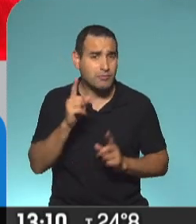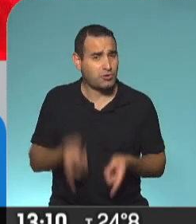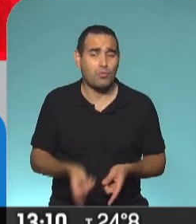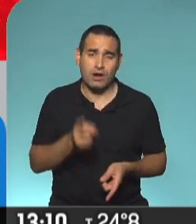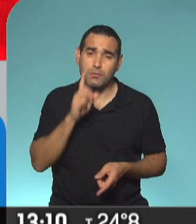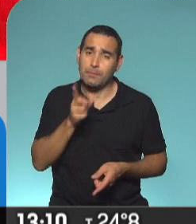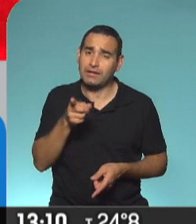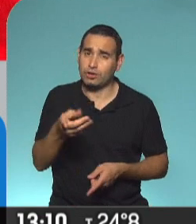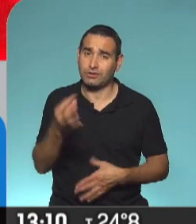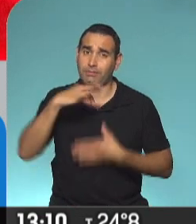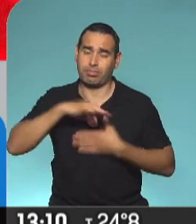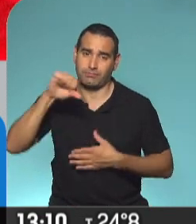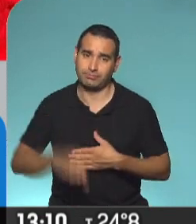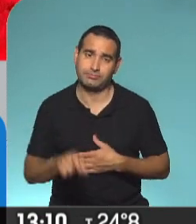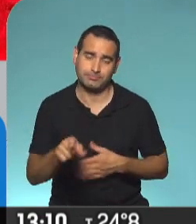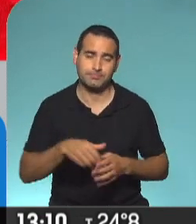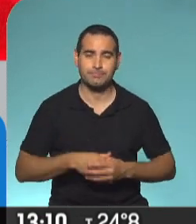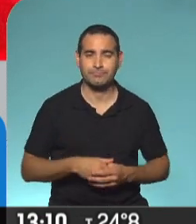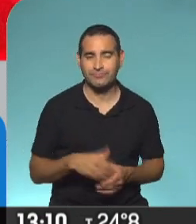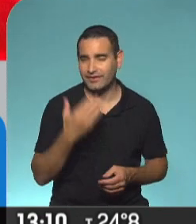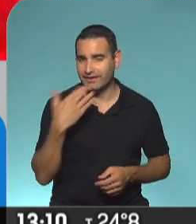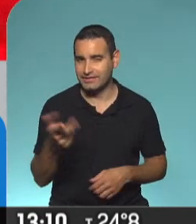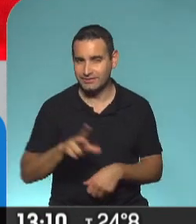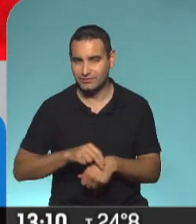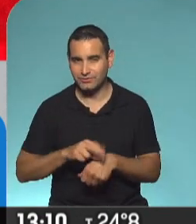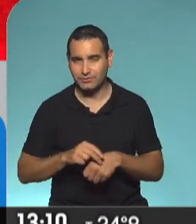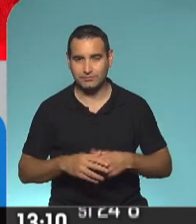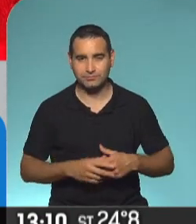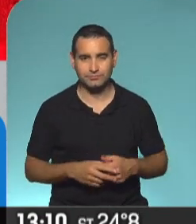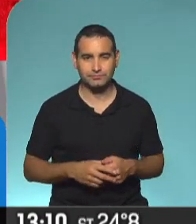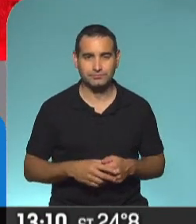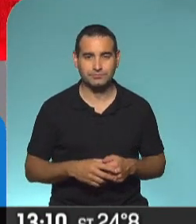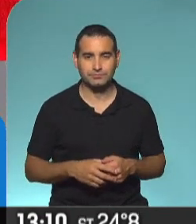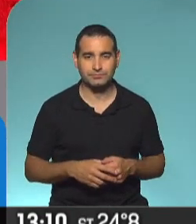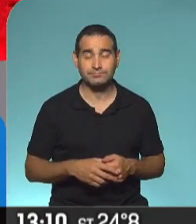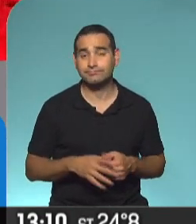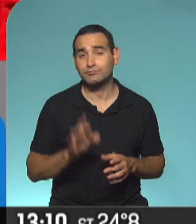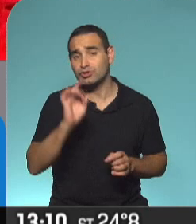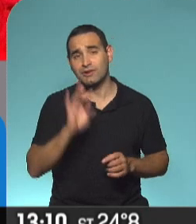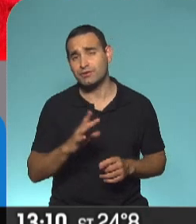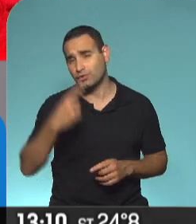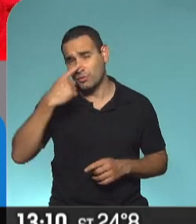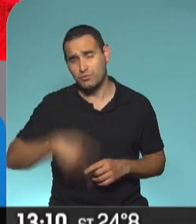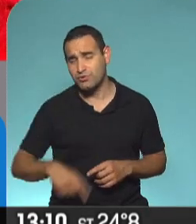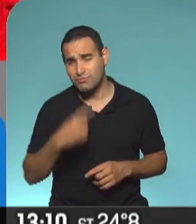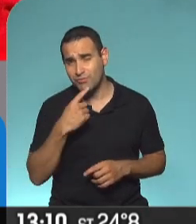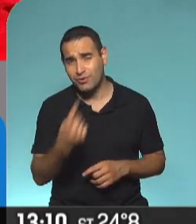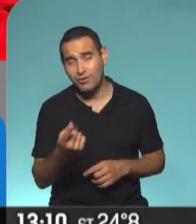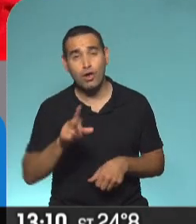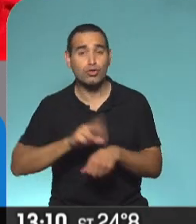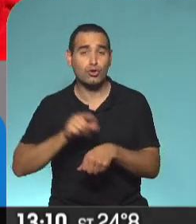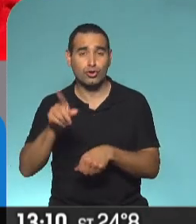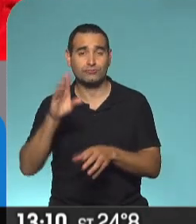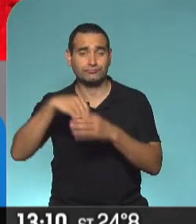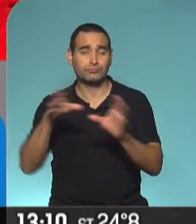riesgo. Bien, gracias, doctora Pablo. Bueno, simplemente para cerrar, por supuesto, la doctora forma parte